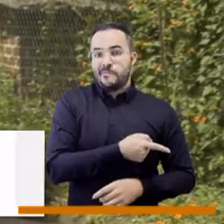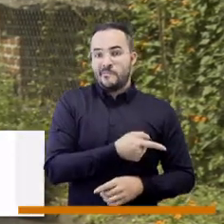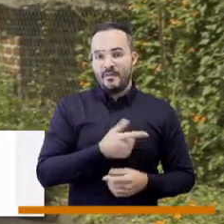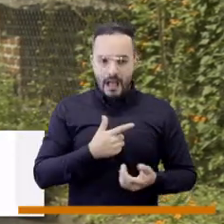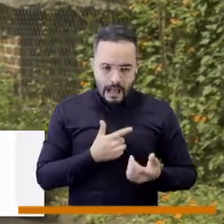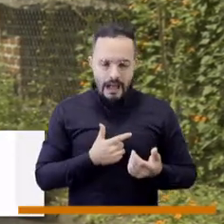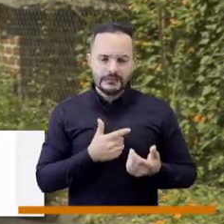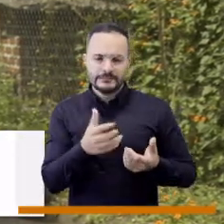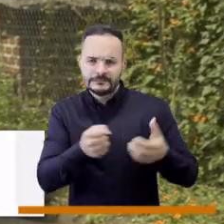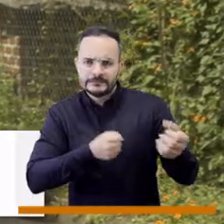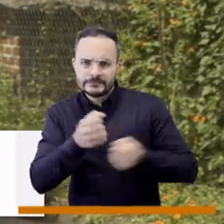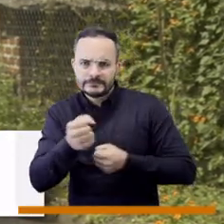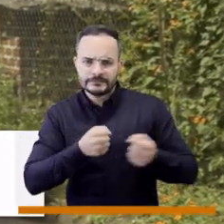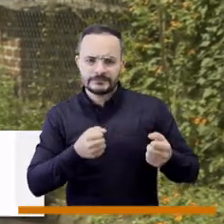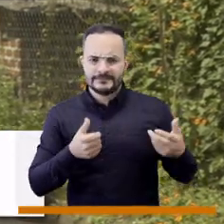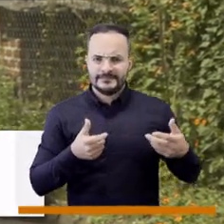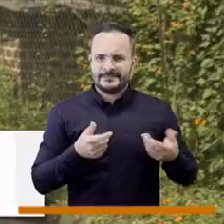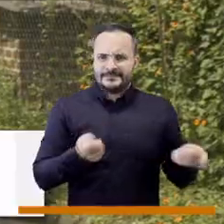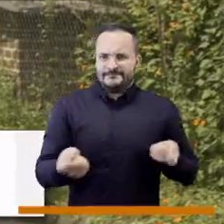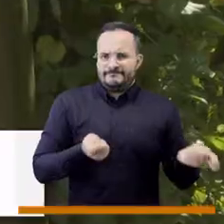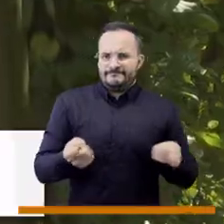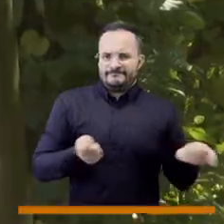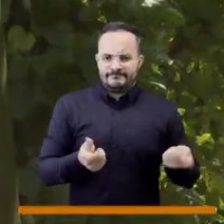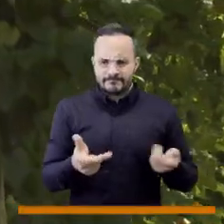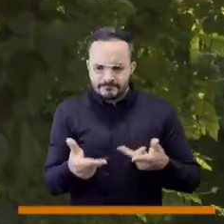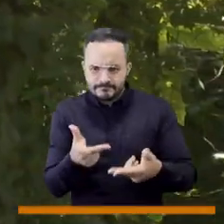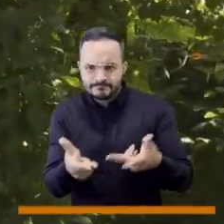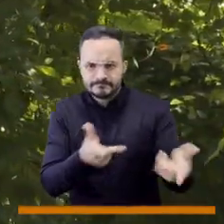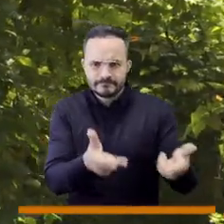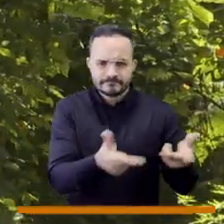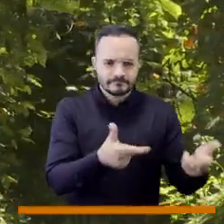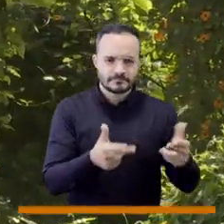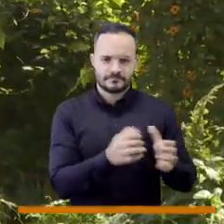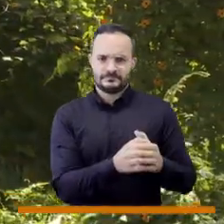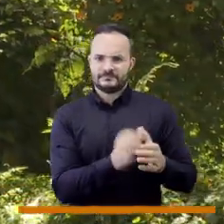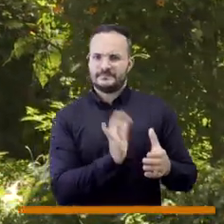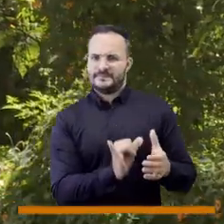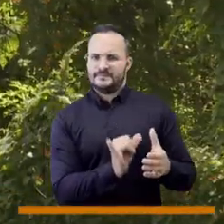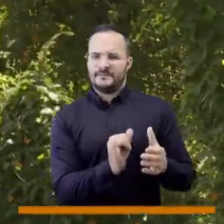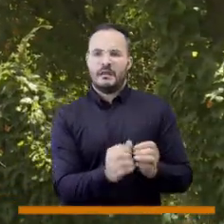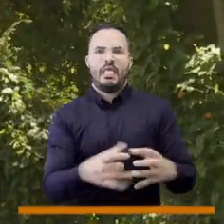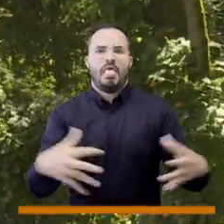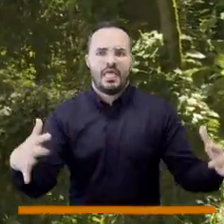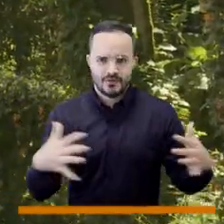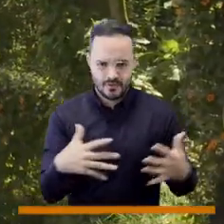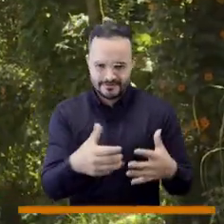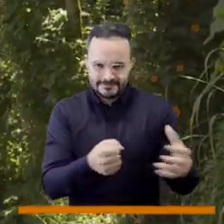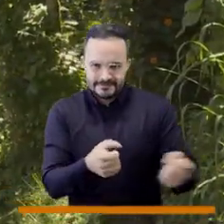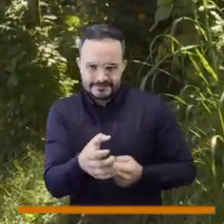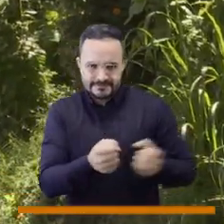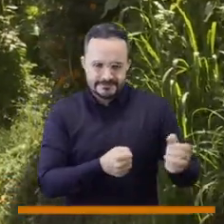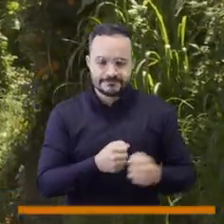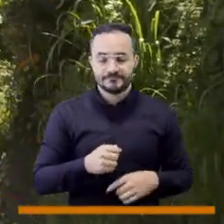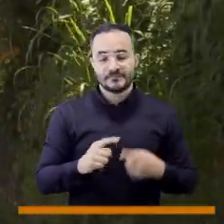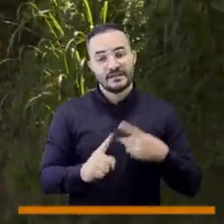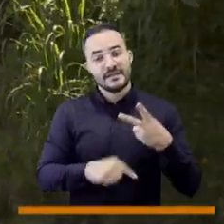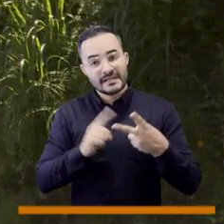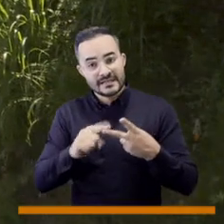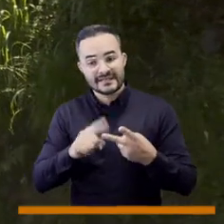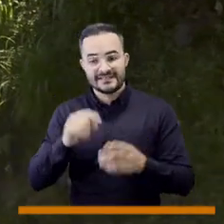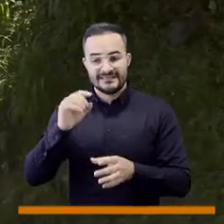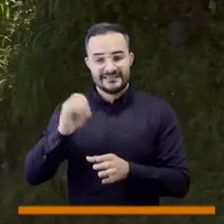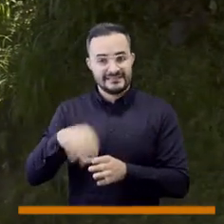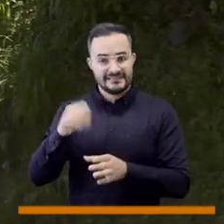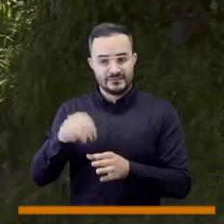las tienen a su alcance para que comiencen a erradicarla preferiblemente de manera manual y saber disponer muy bien